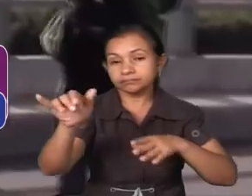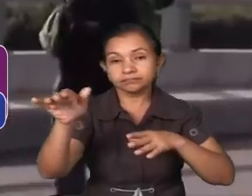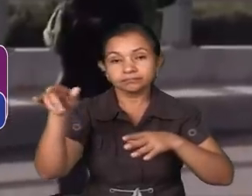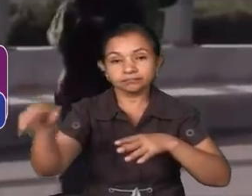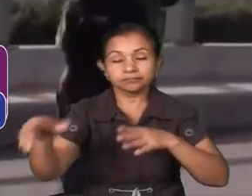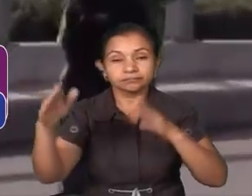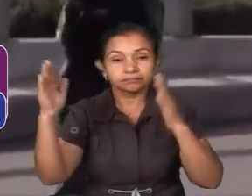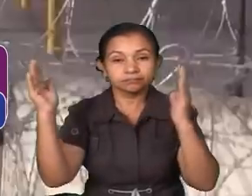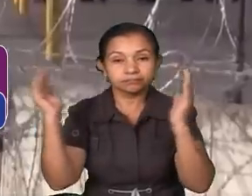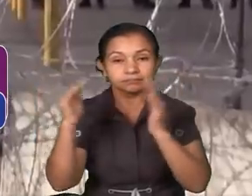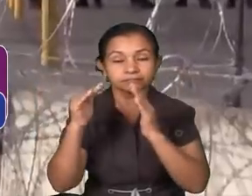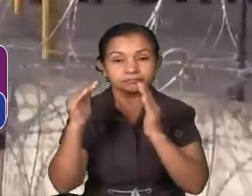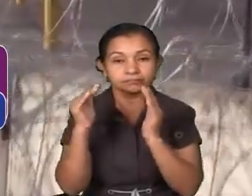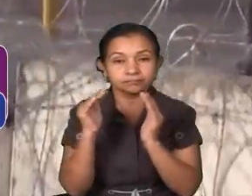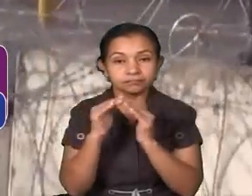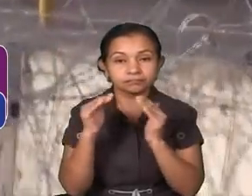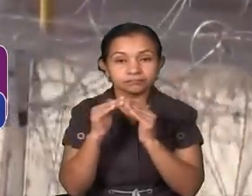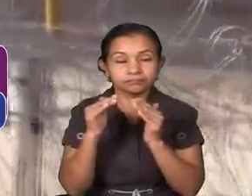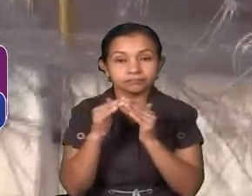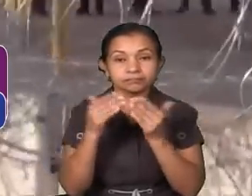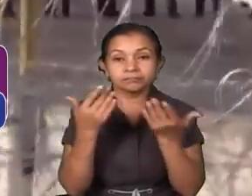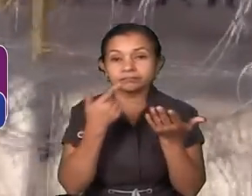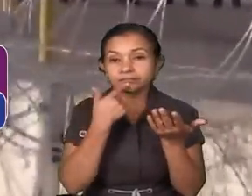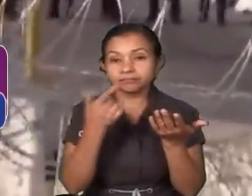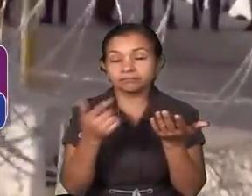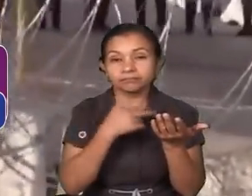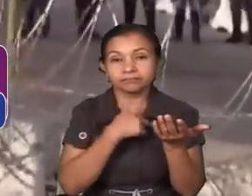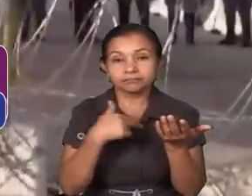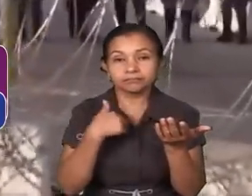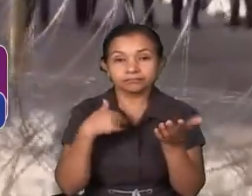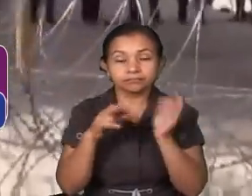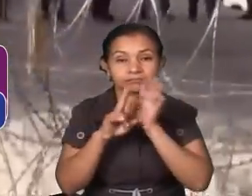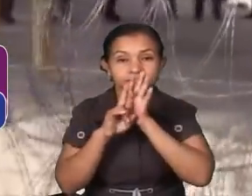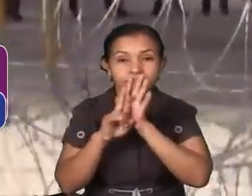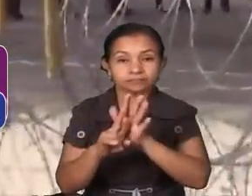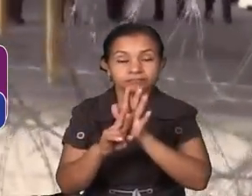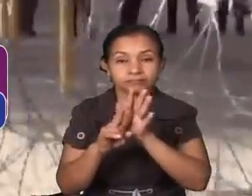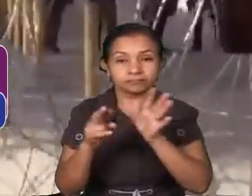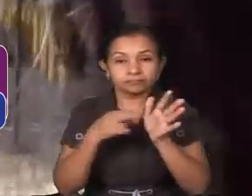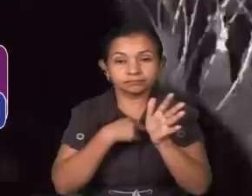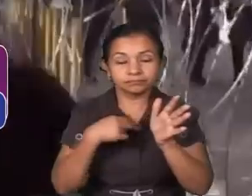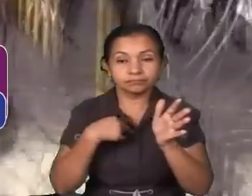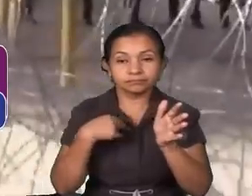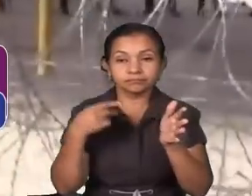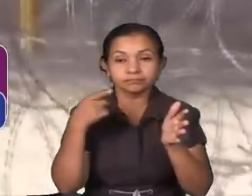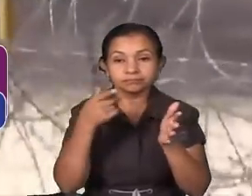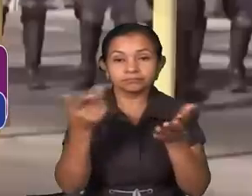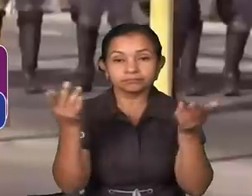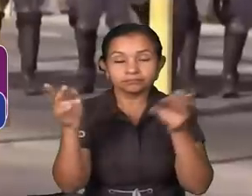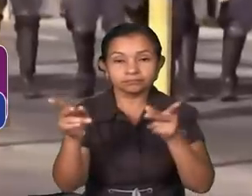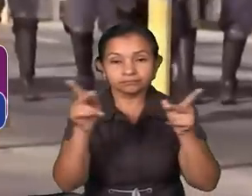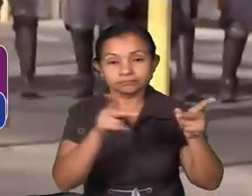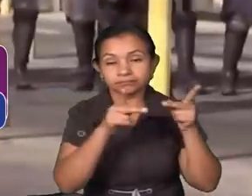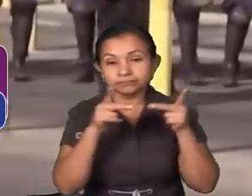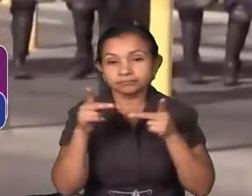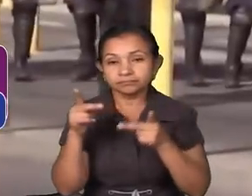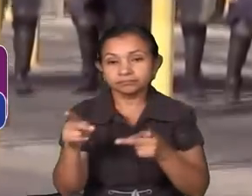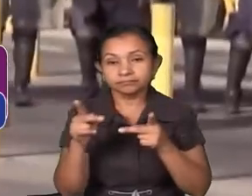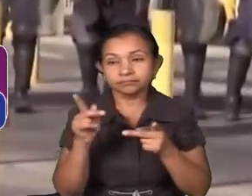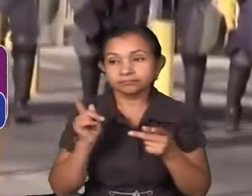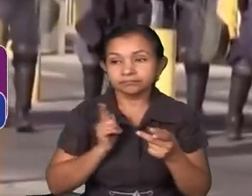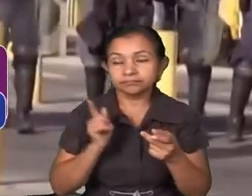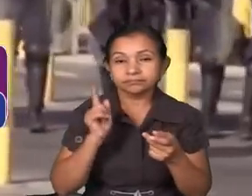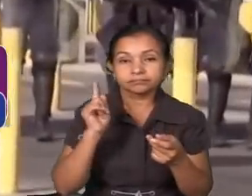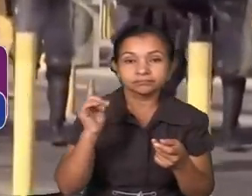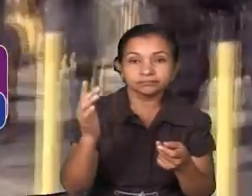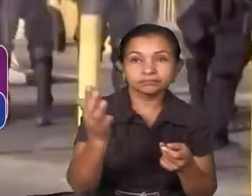de diciembre. Ahí está precisamente la respuesta que da la Casa Blanca a personas que cumplieron con